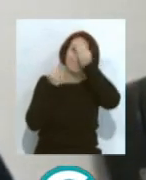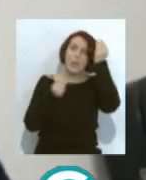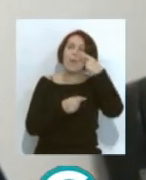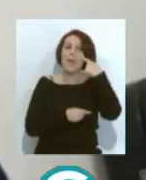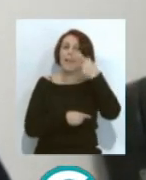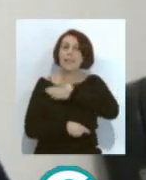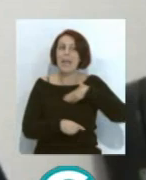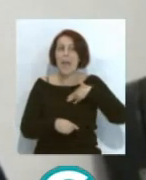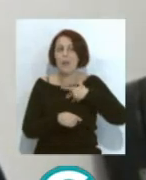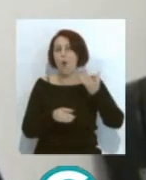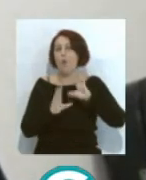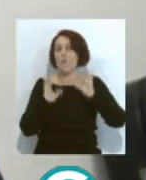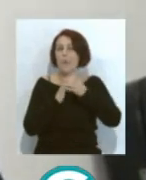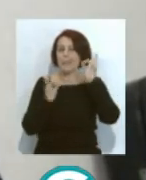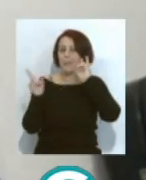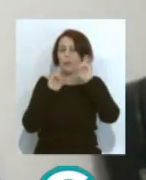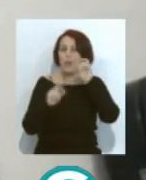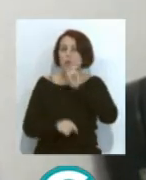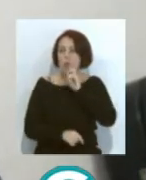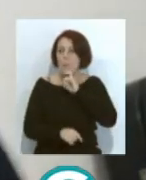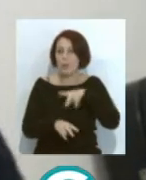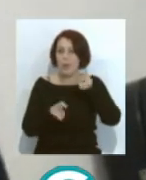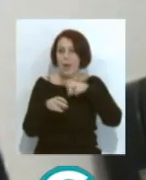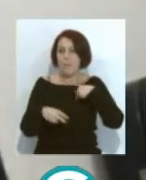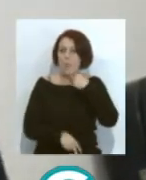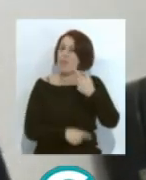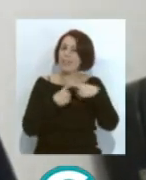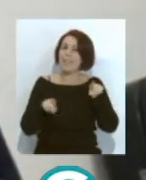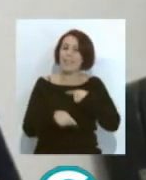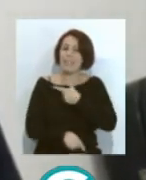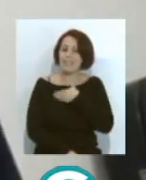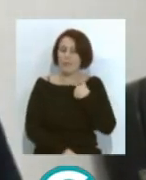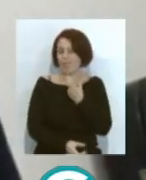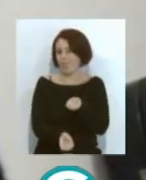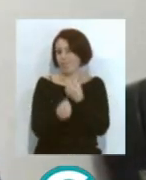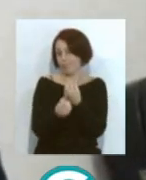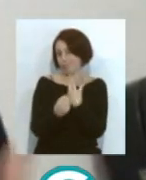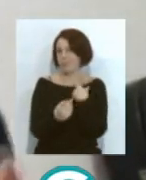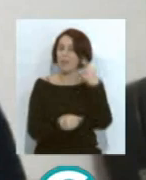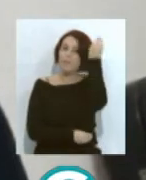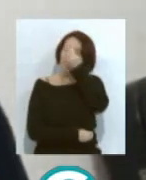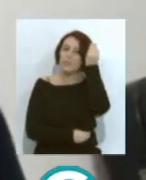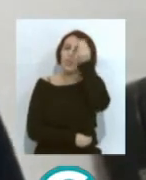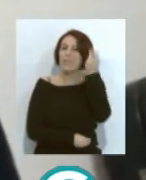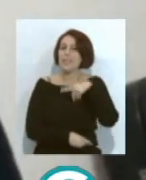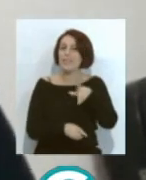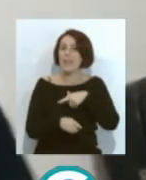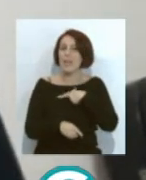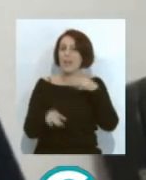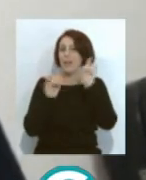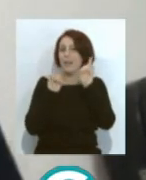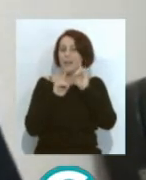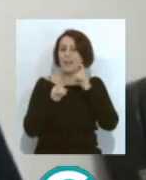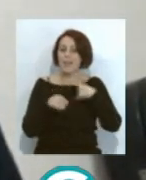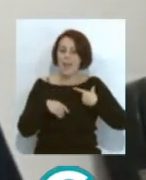las octavillas. Me gustaría que compartieras también con nosotros esas reflexiones, cómo va a sonar ese Carretera y Manta.